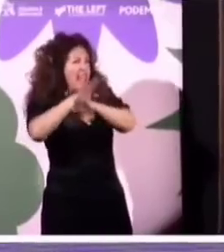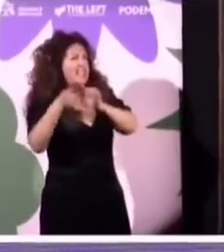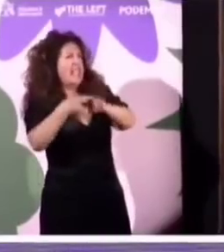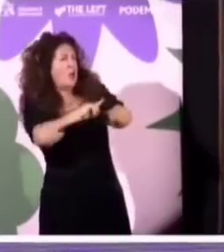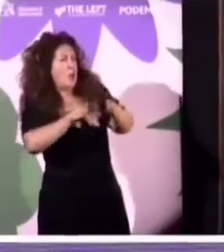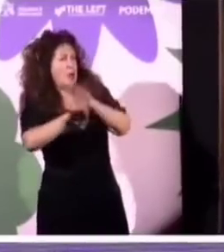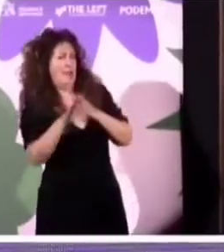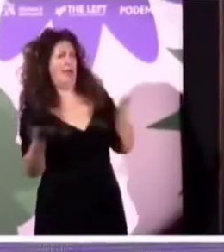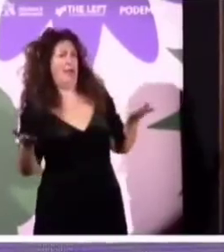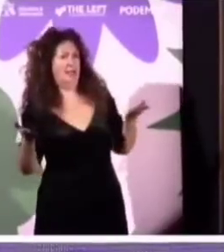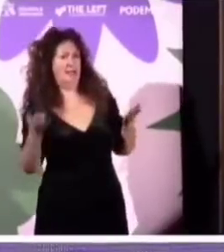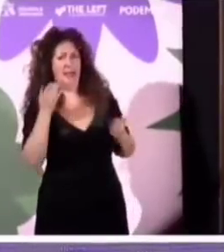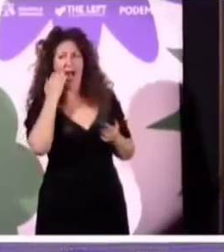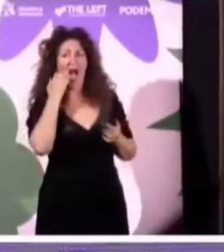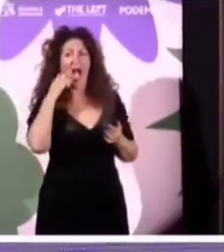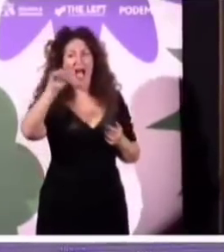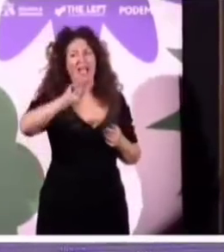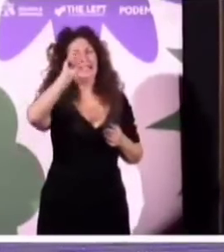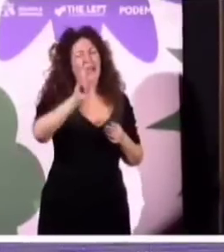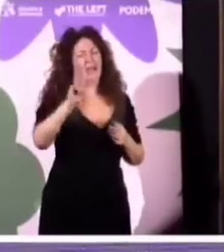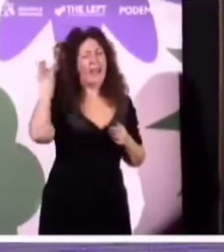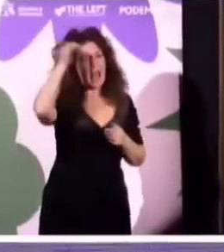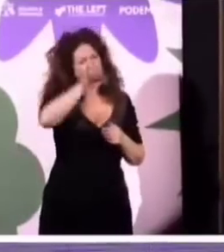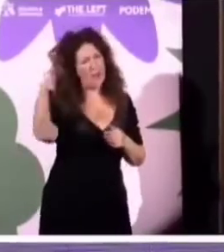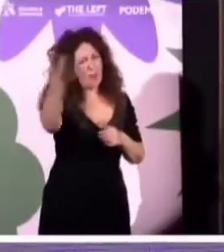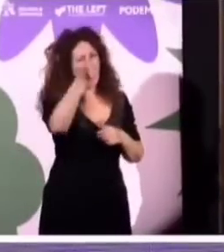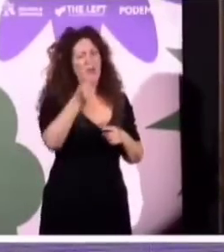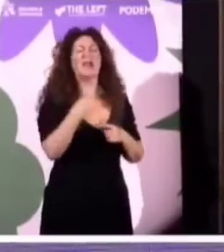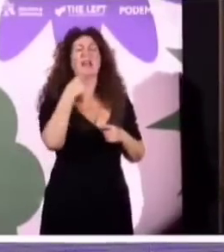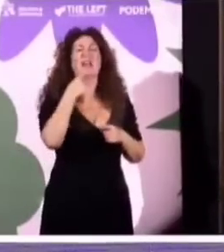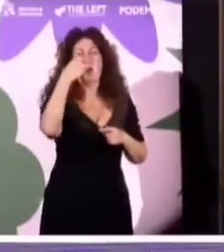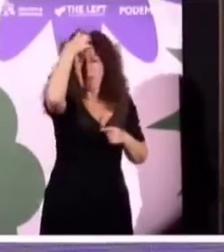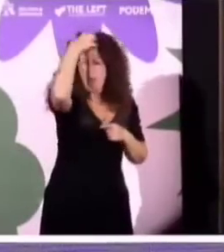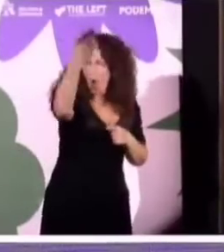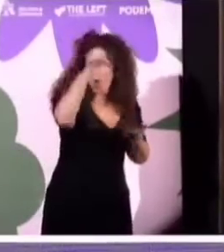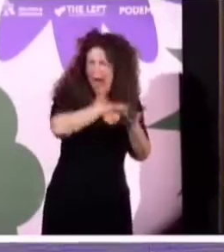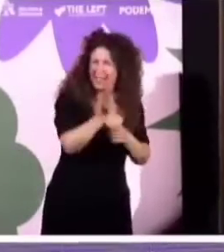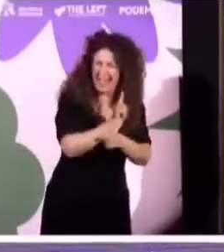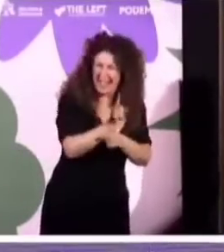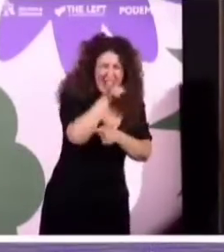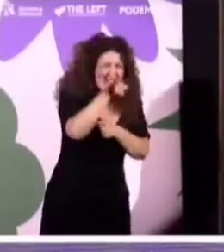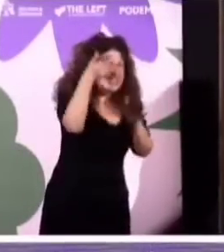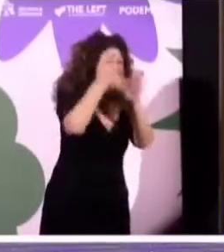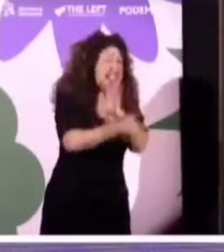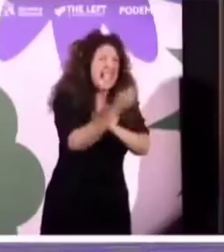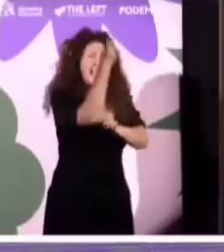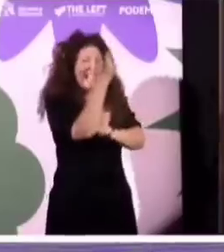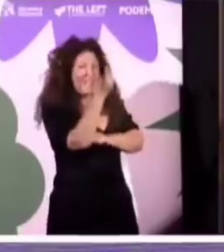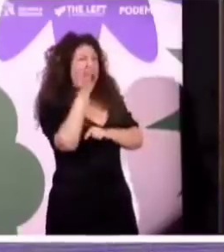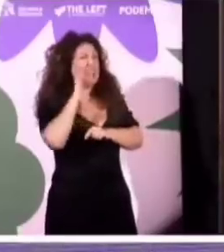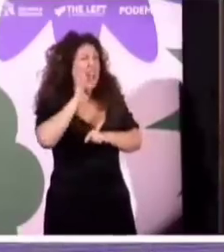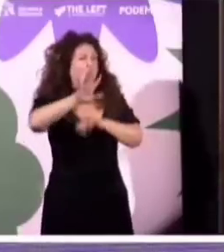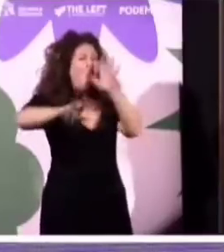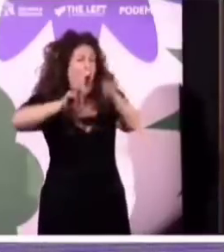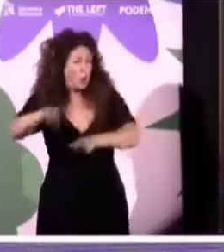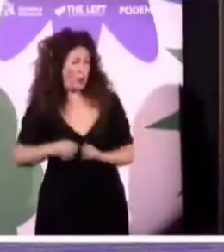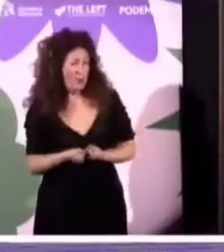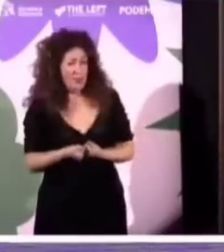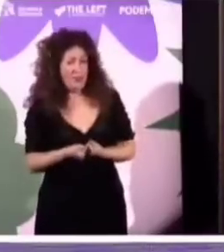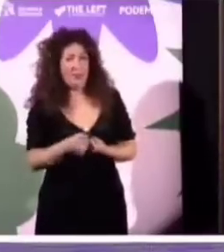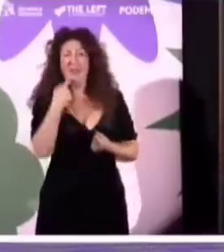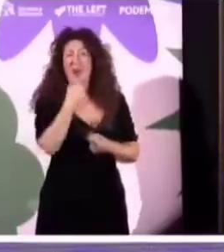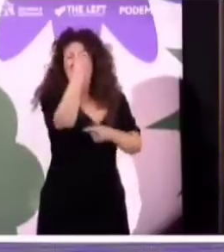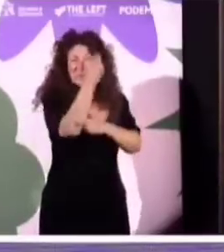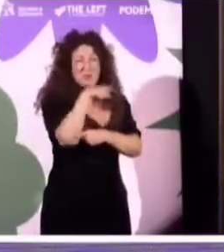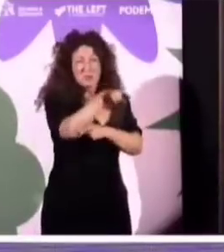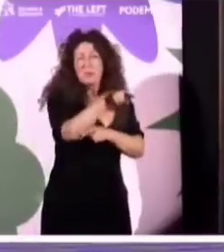ultraderecha. ¿Cómo que no toca hablar de la monarquía si se ha convertido en el significante de la corrupción? ¿Cómo que no toca hablar